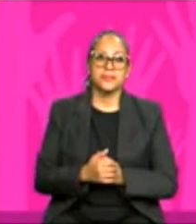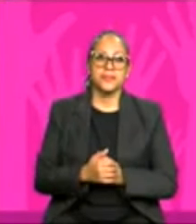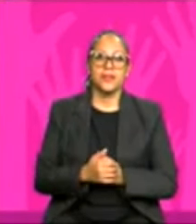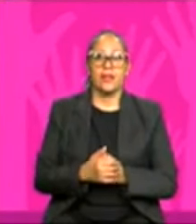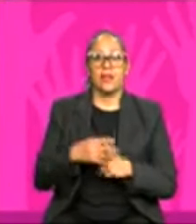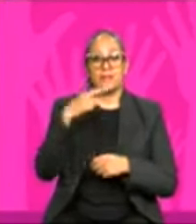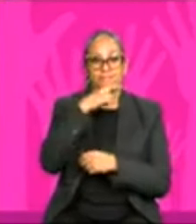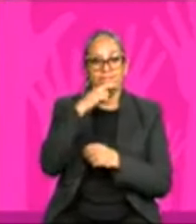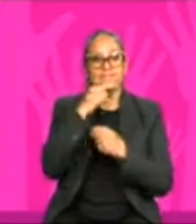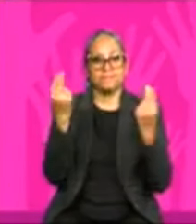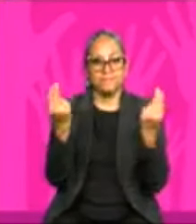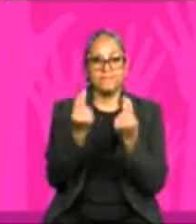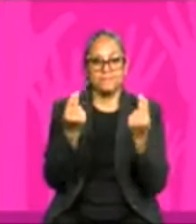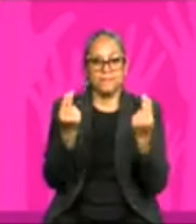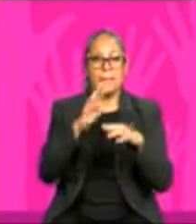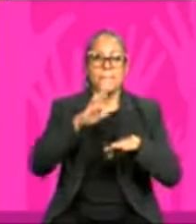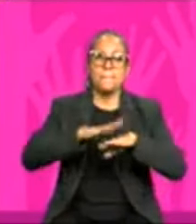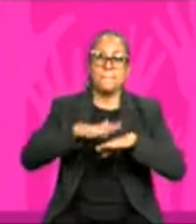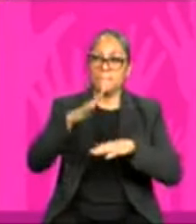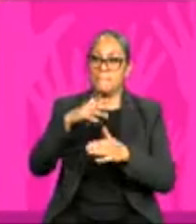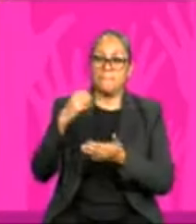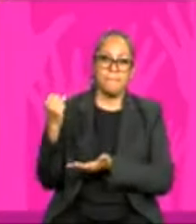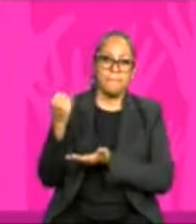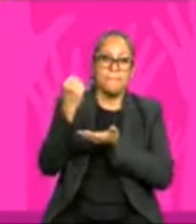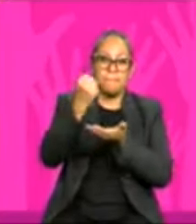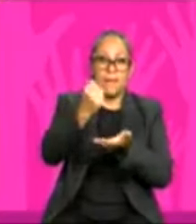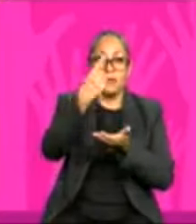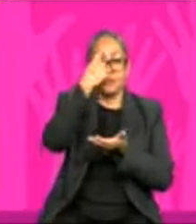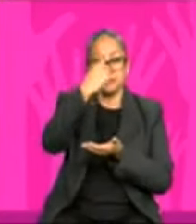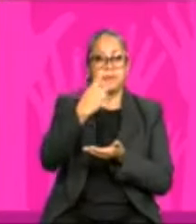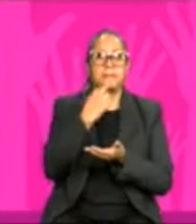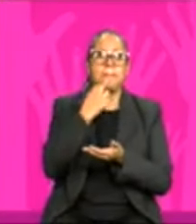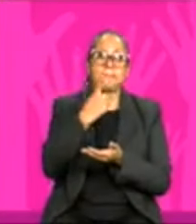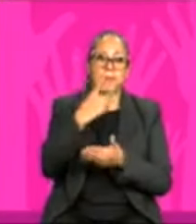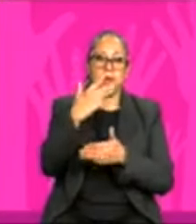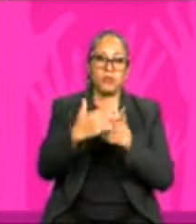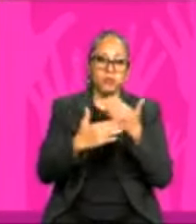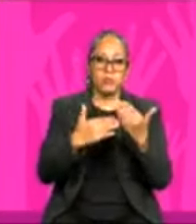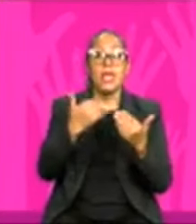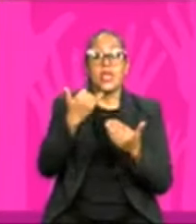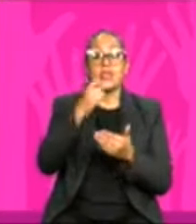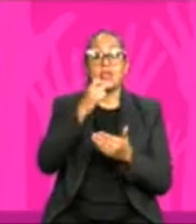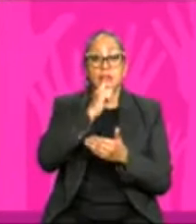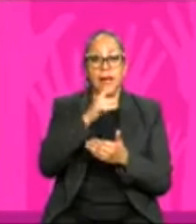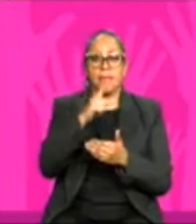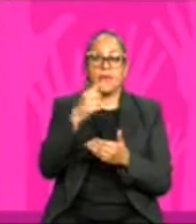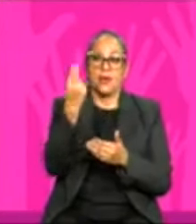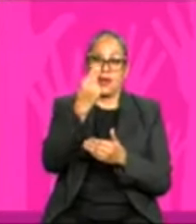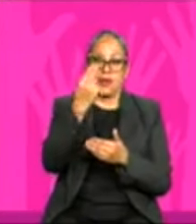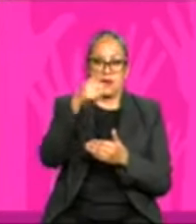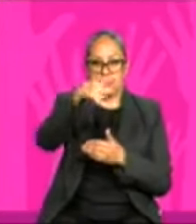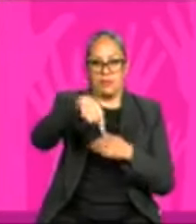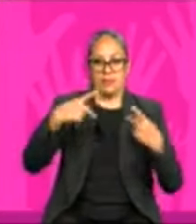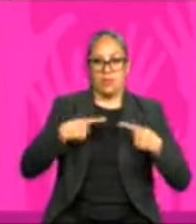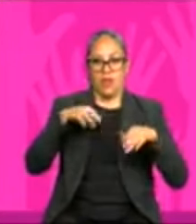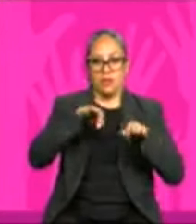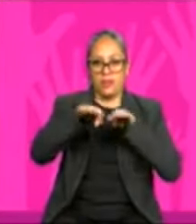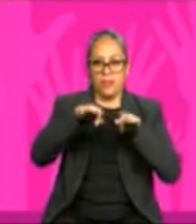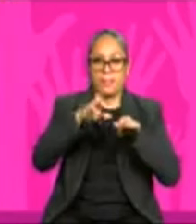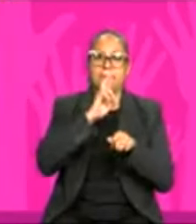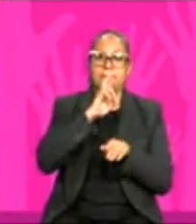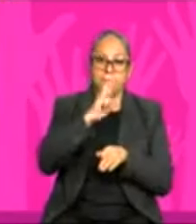Es urgente una mayor inversión y mejorar las condiciones laborales del personal de salud. Se pueden hacer